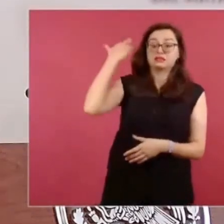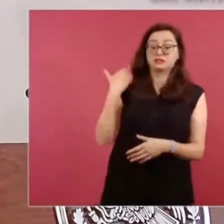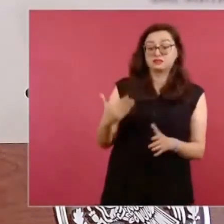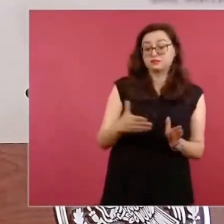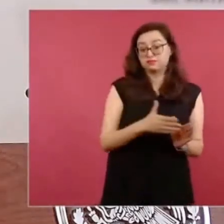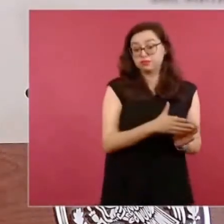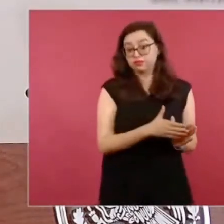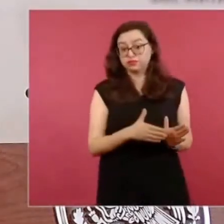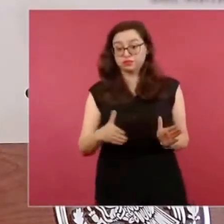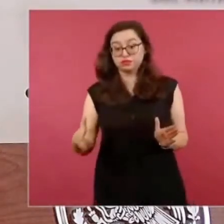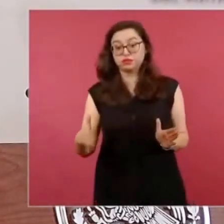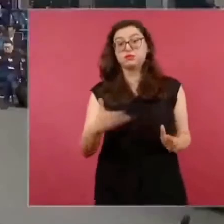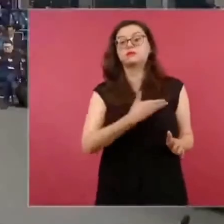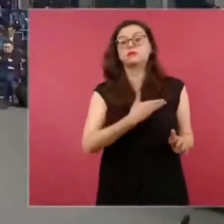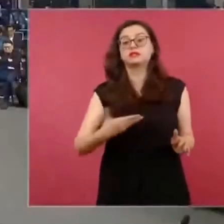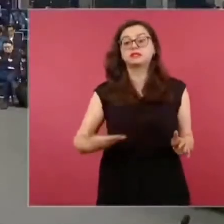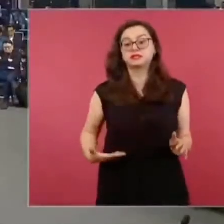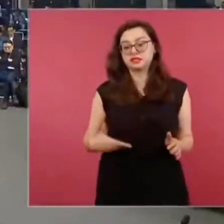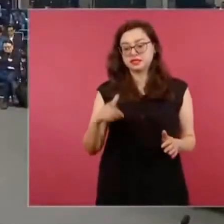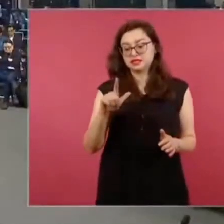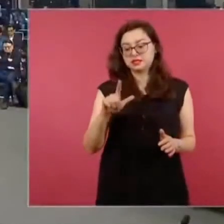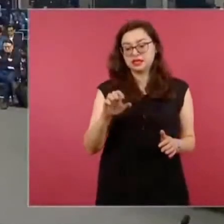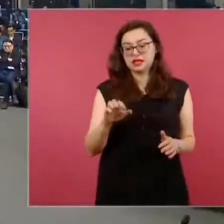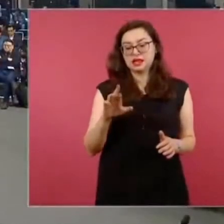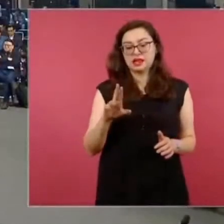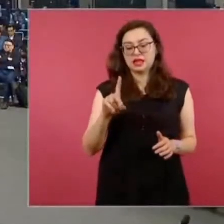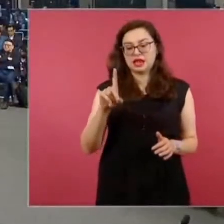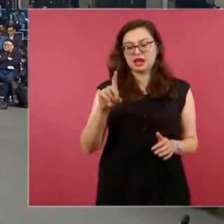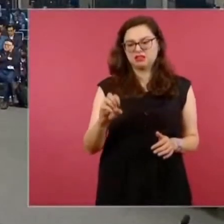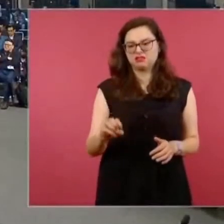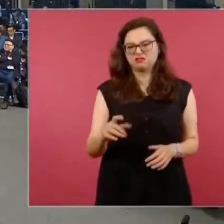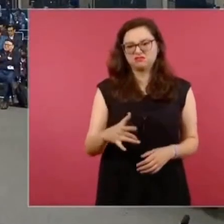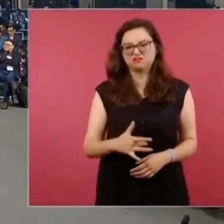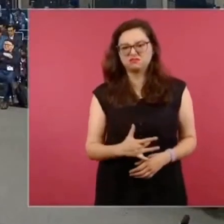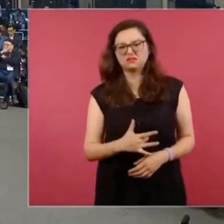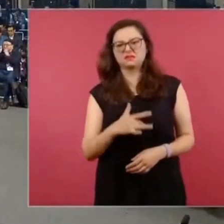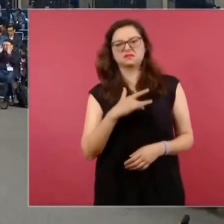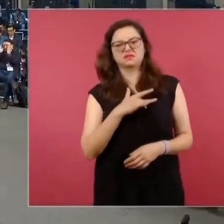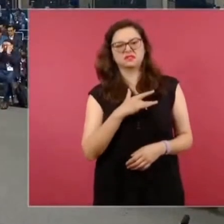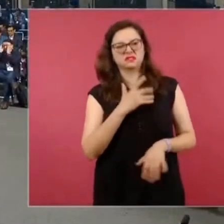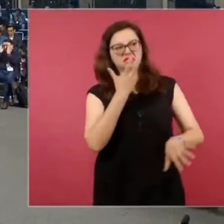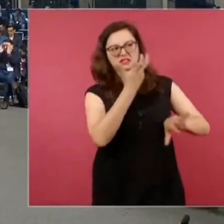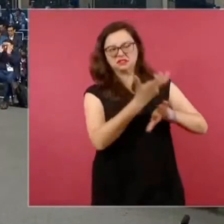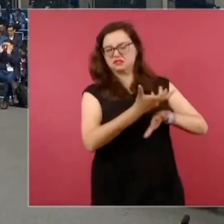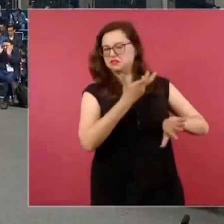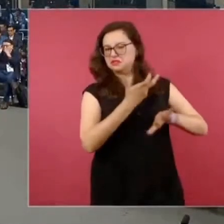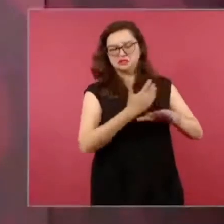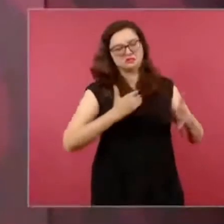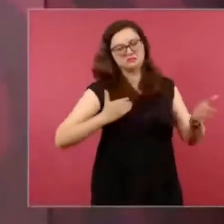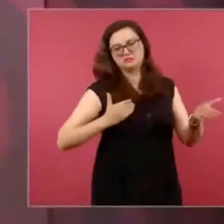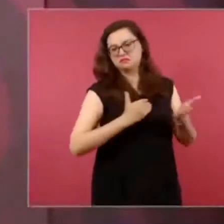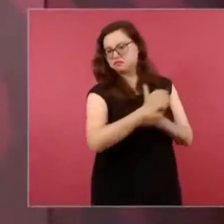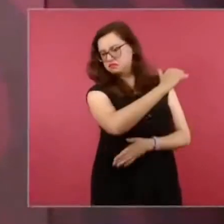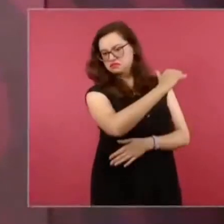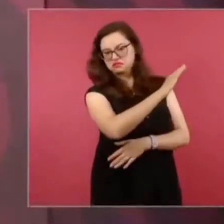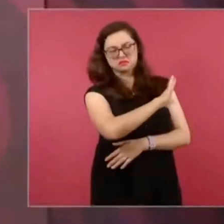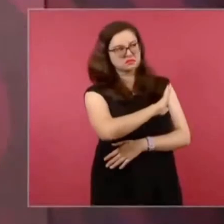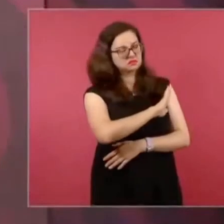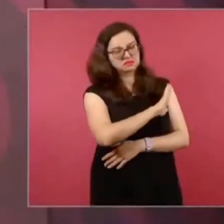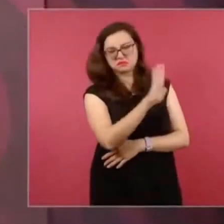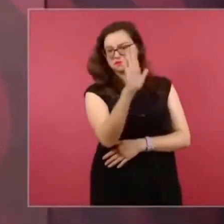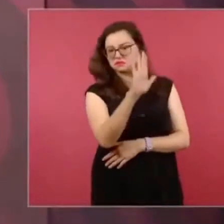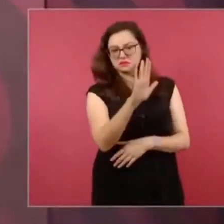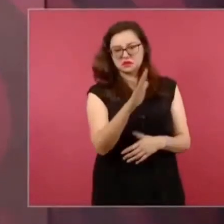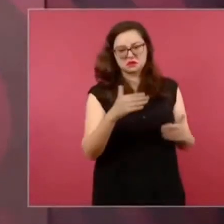cuando no quería que se comunicara México con Estados Unidos con la construcción de los